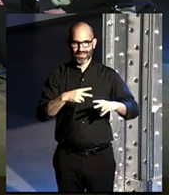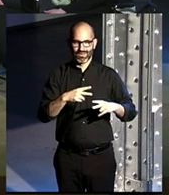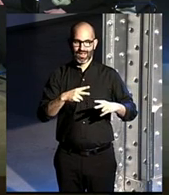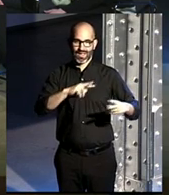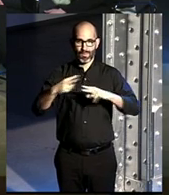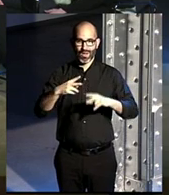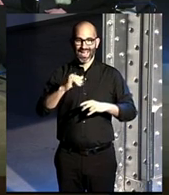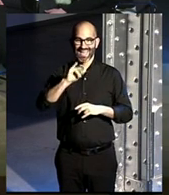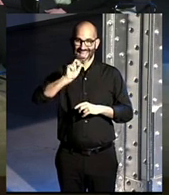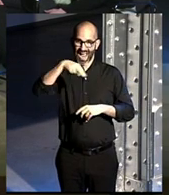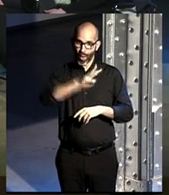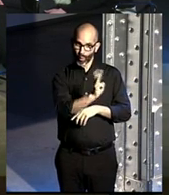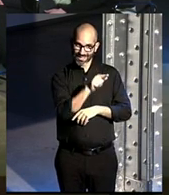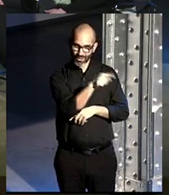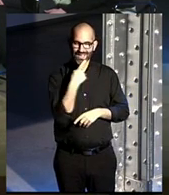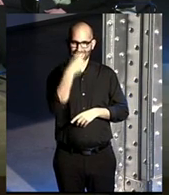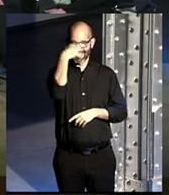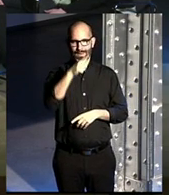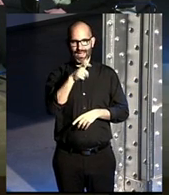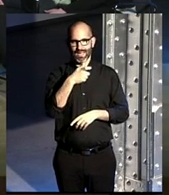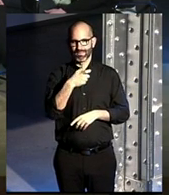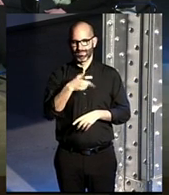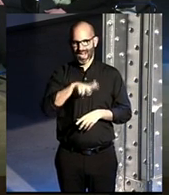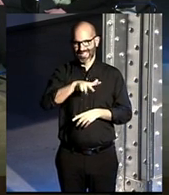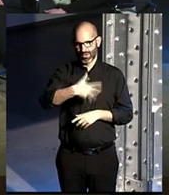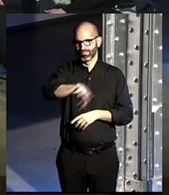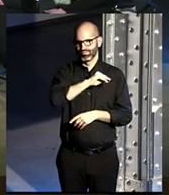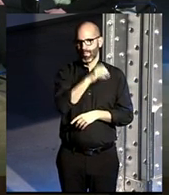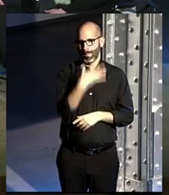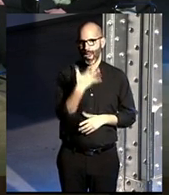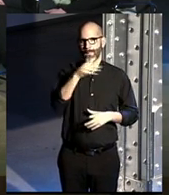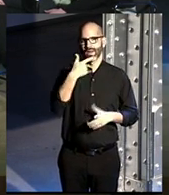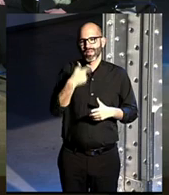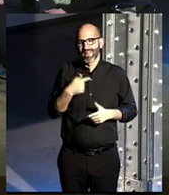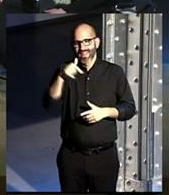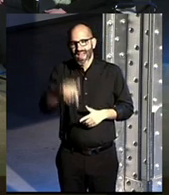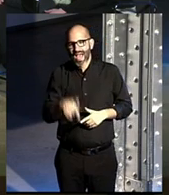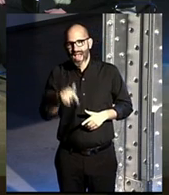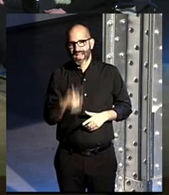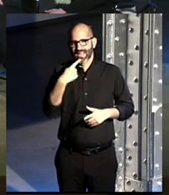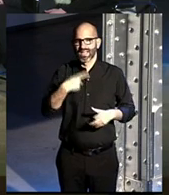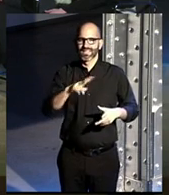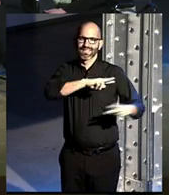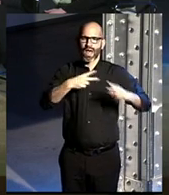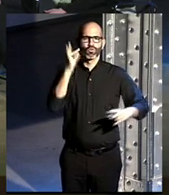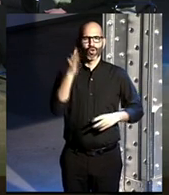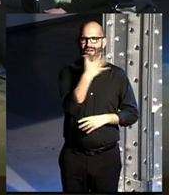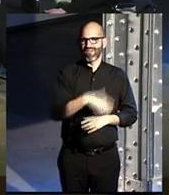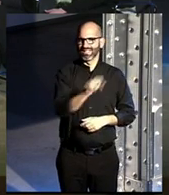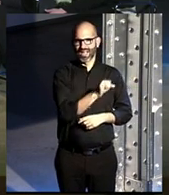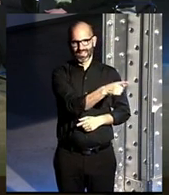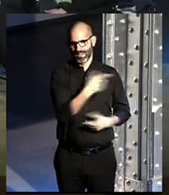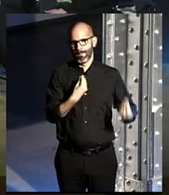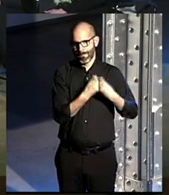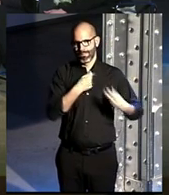porque aunque entiende bien el castellano, aunque según Cristina hace que lo entiende... Voy a hablar en inglés, pero aquí es mi traductora fantástica. Traductora. Entonces,